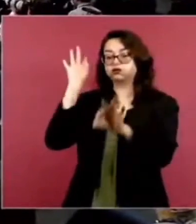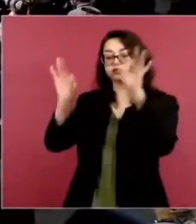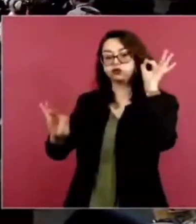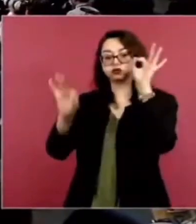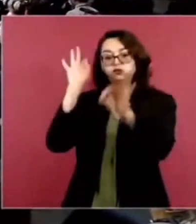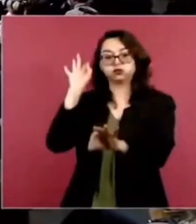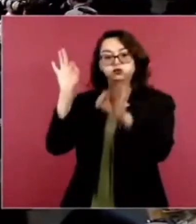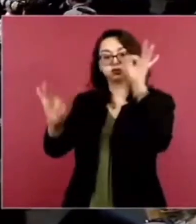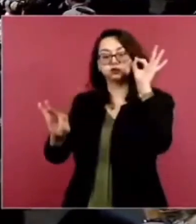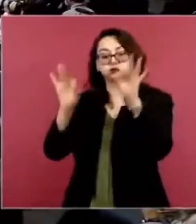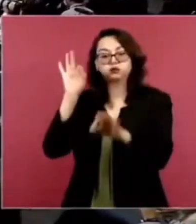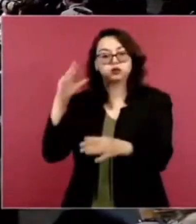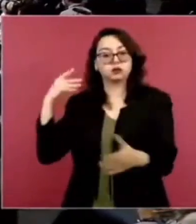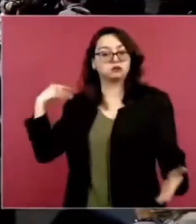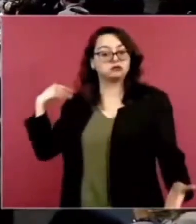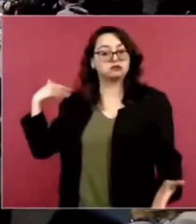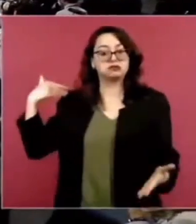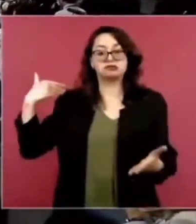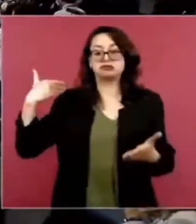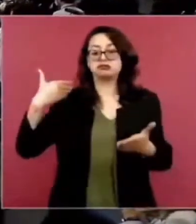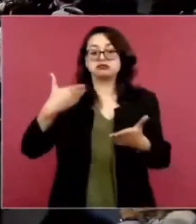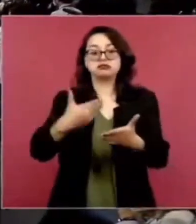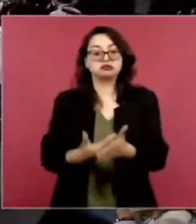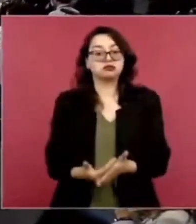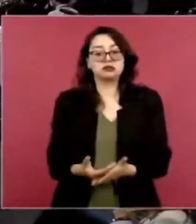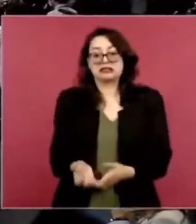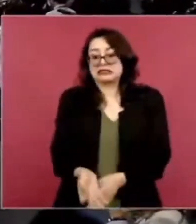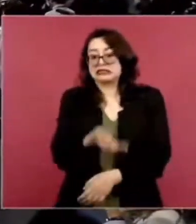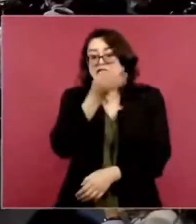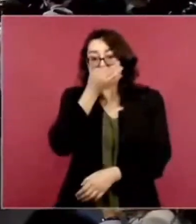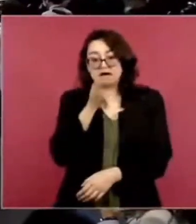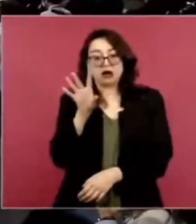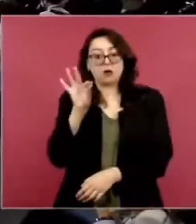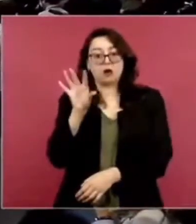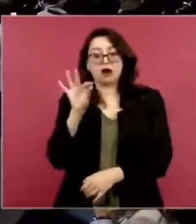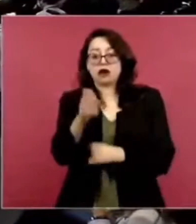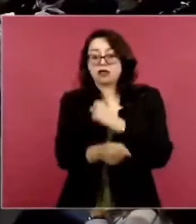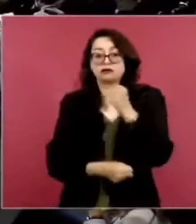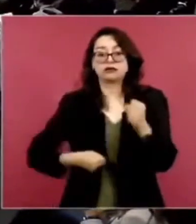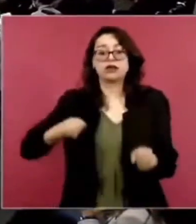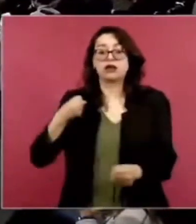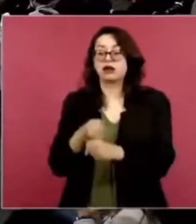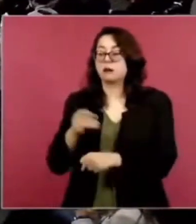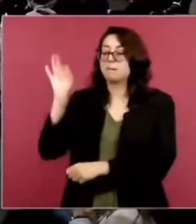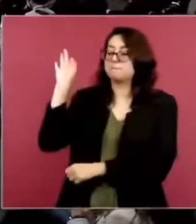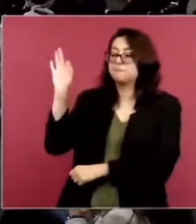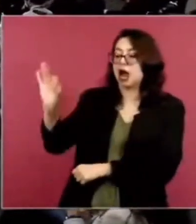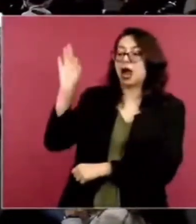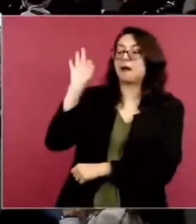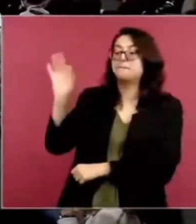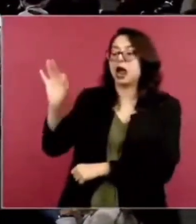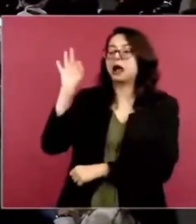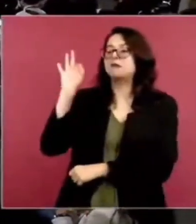de que lo privado era mejor que lo público.